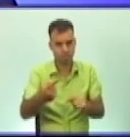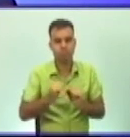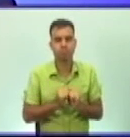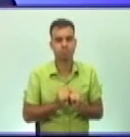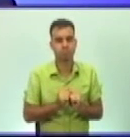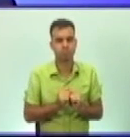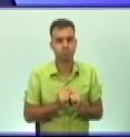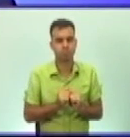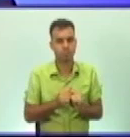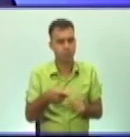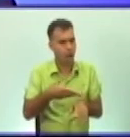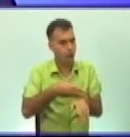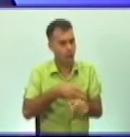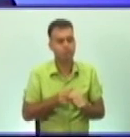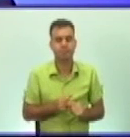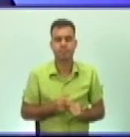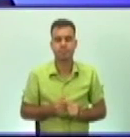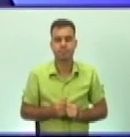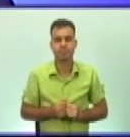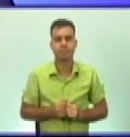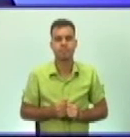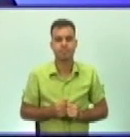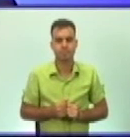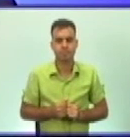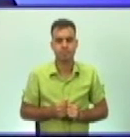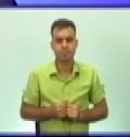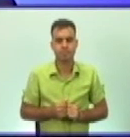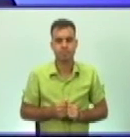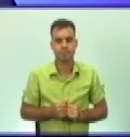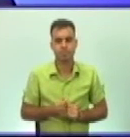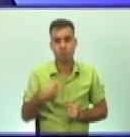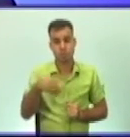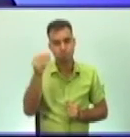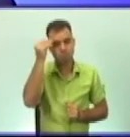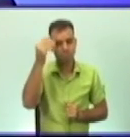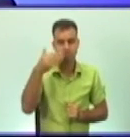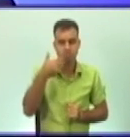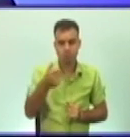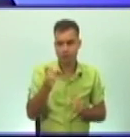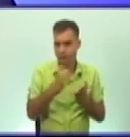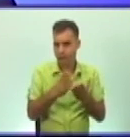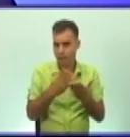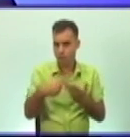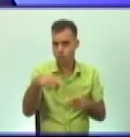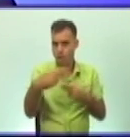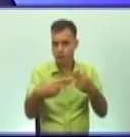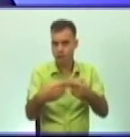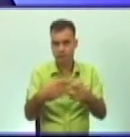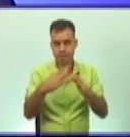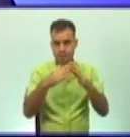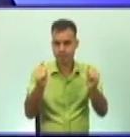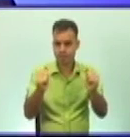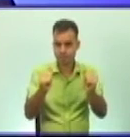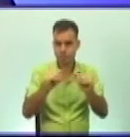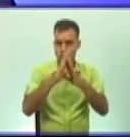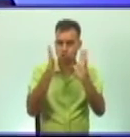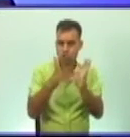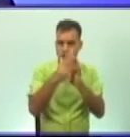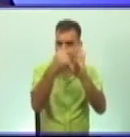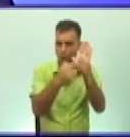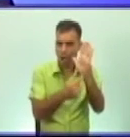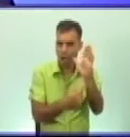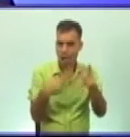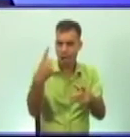y que les haya servido la clase para poder resolver de manera independiente todos los ejercicios